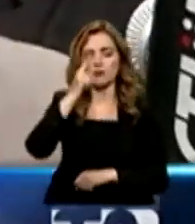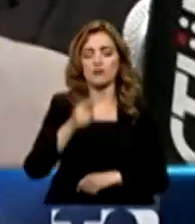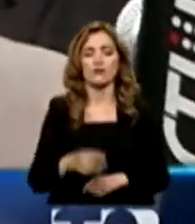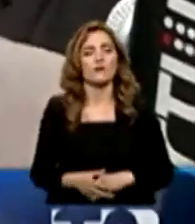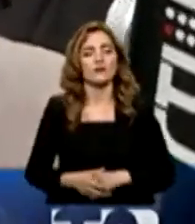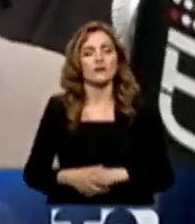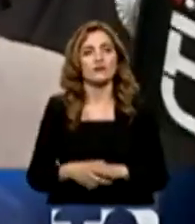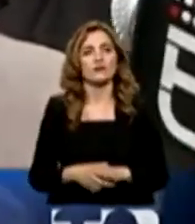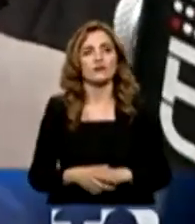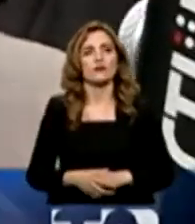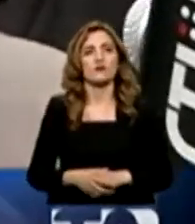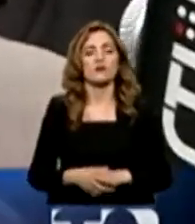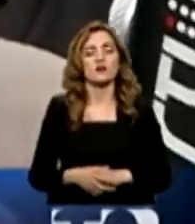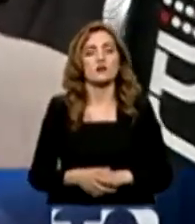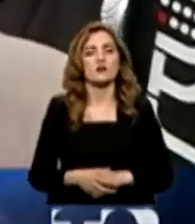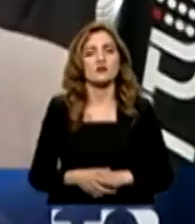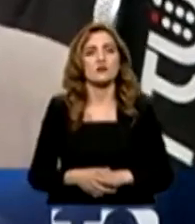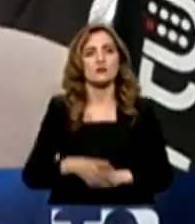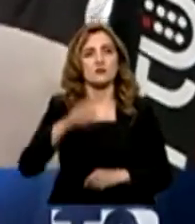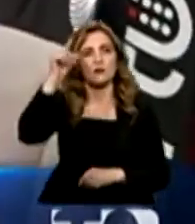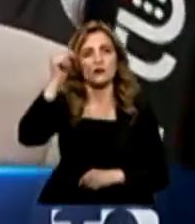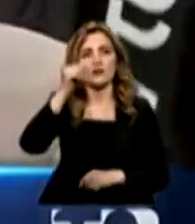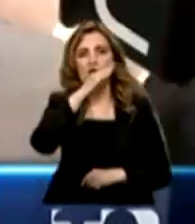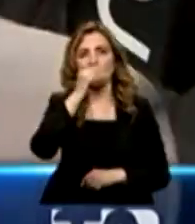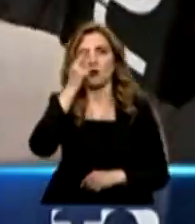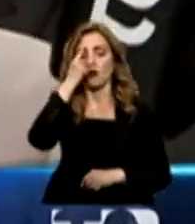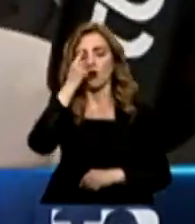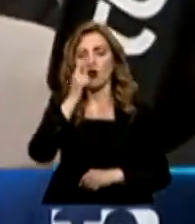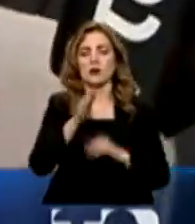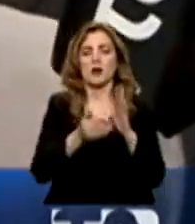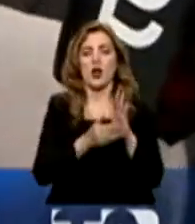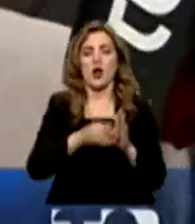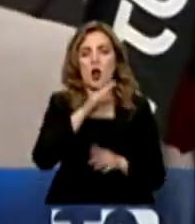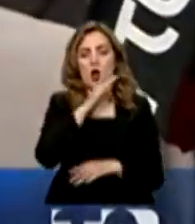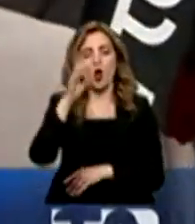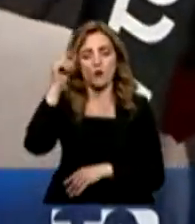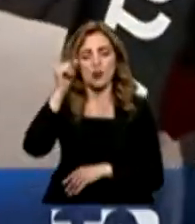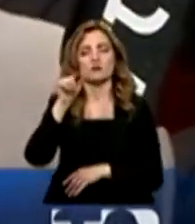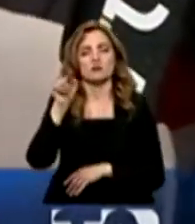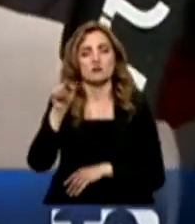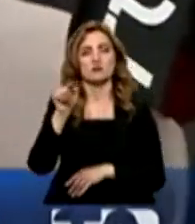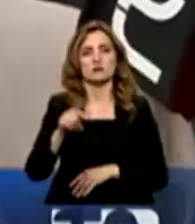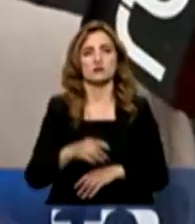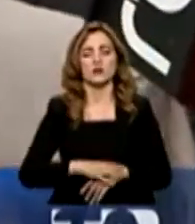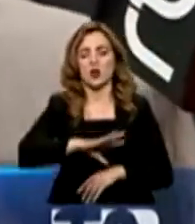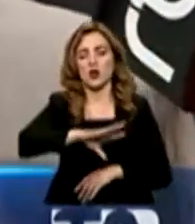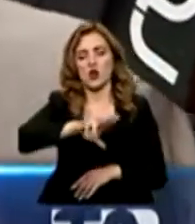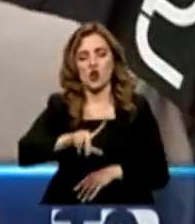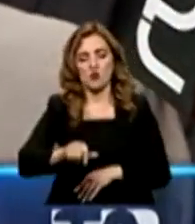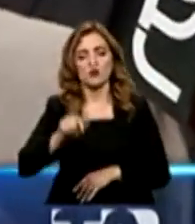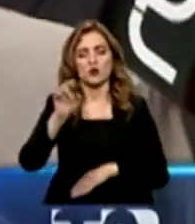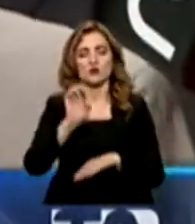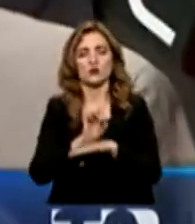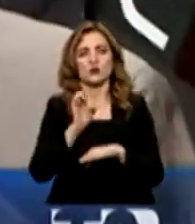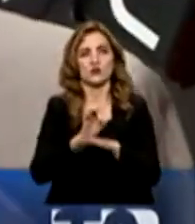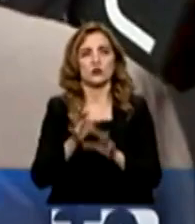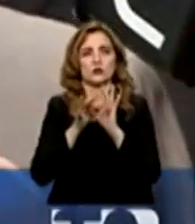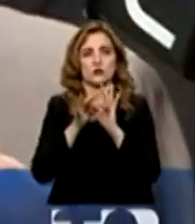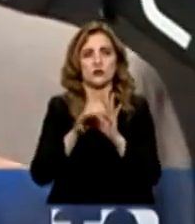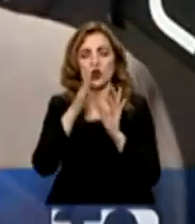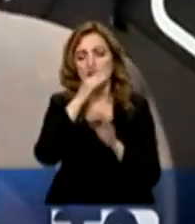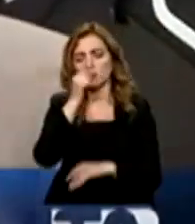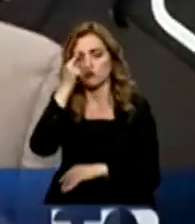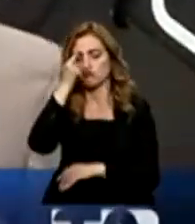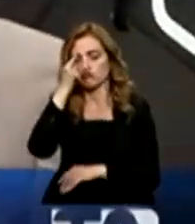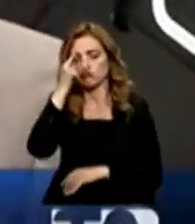Y tengo que repetir, el gobierno de Correa. Los que lo robaron en Ecuador fueron los colaboradores de